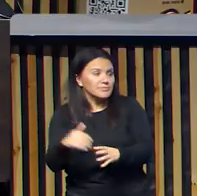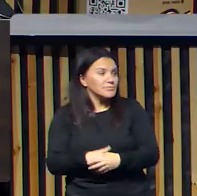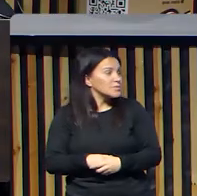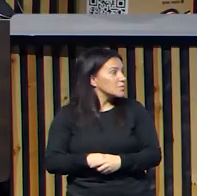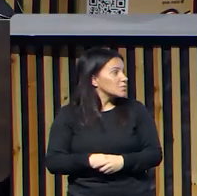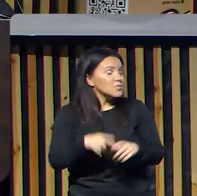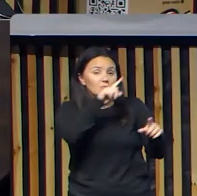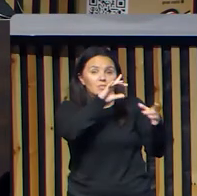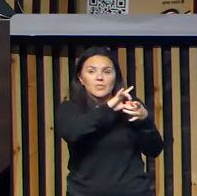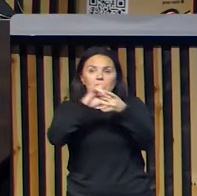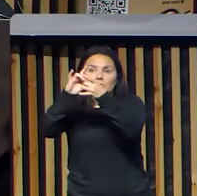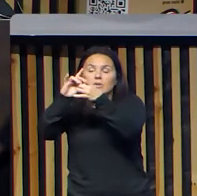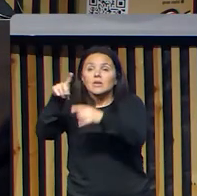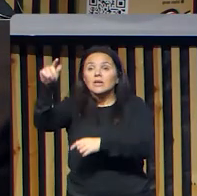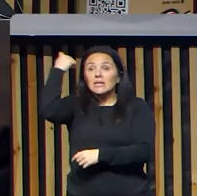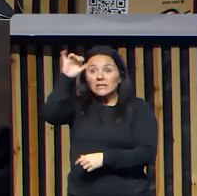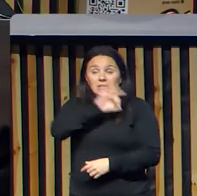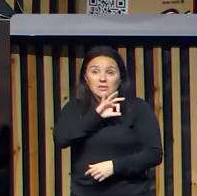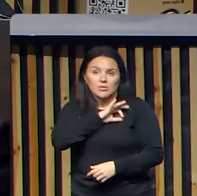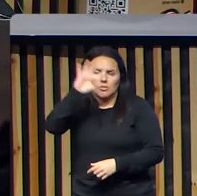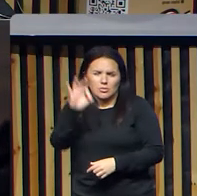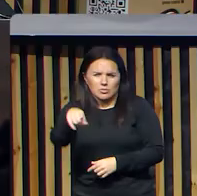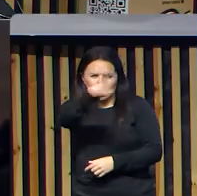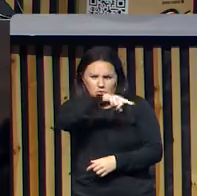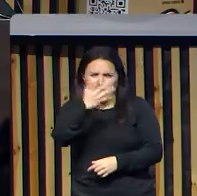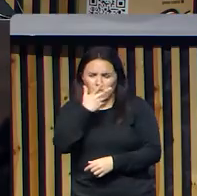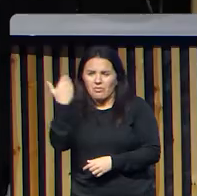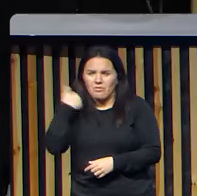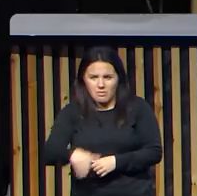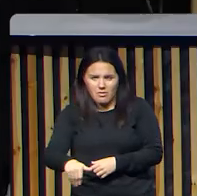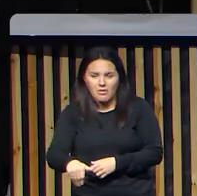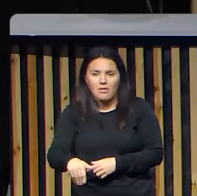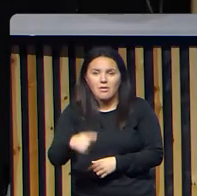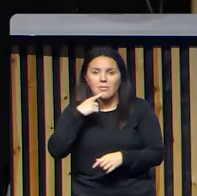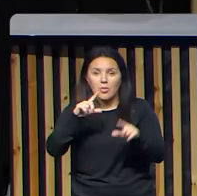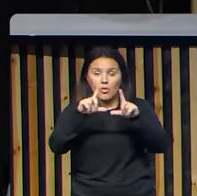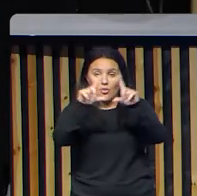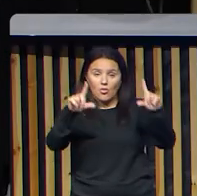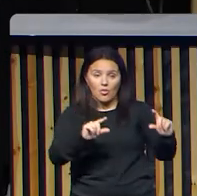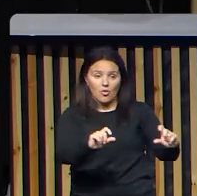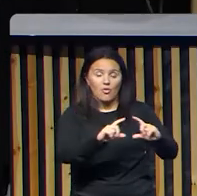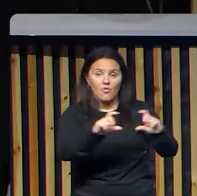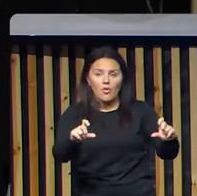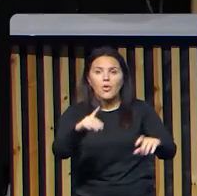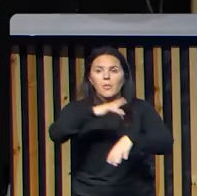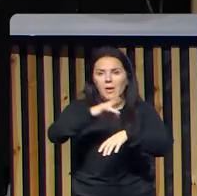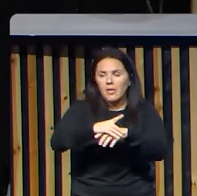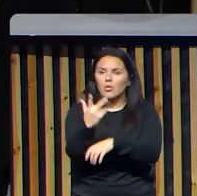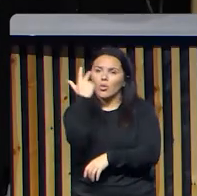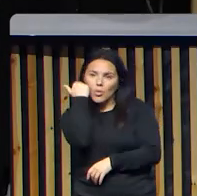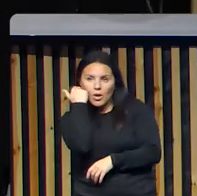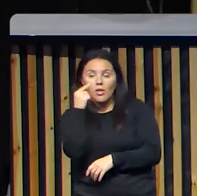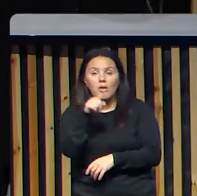es un enlace en el que este señor al que seguramente conocéis porque ahí tenéis el pie de foto médico jubilado